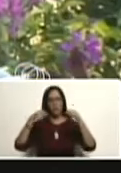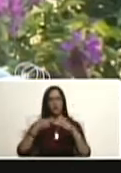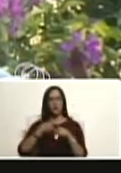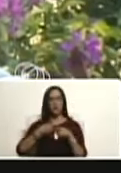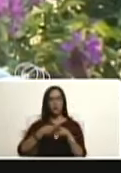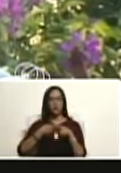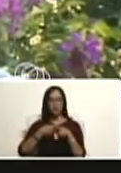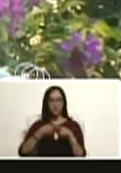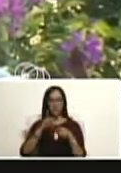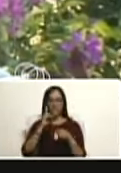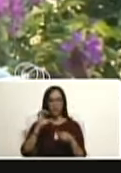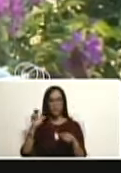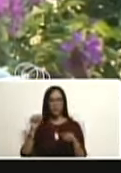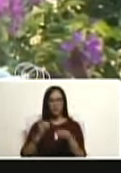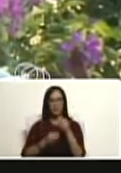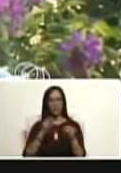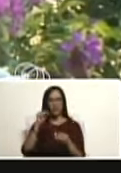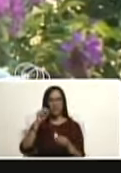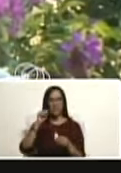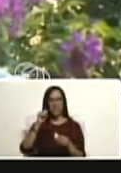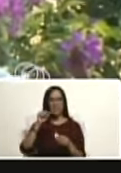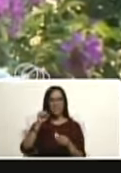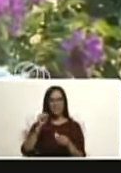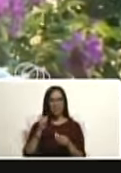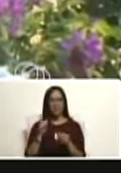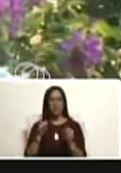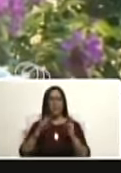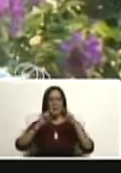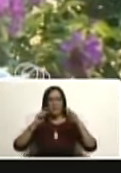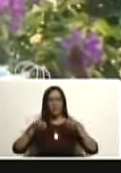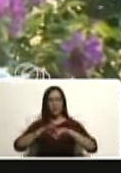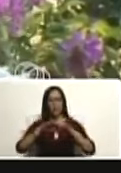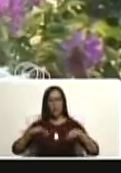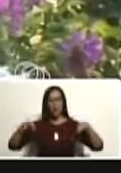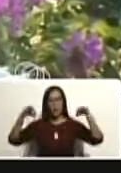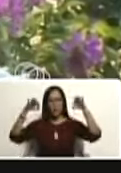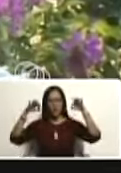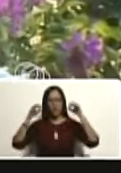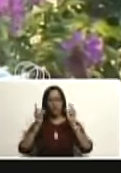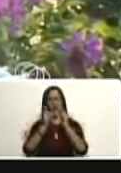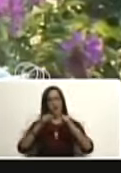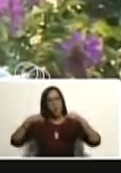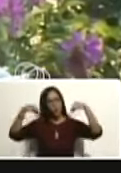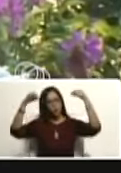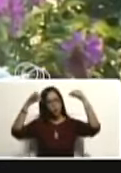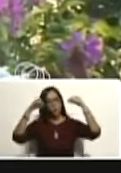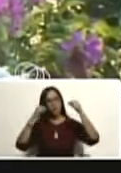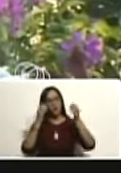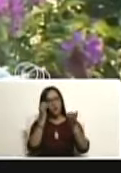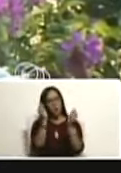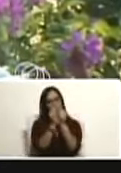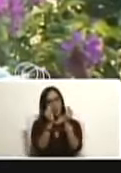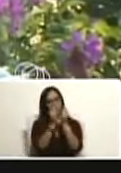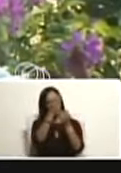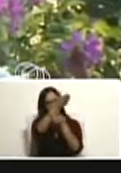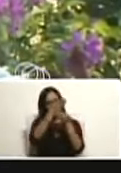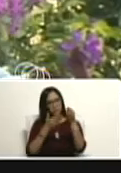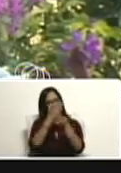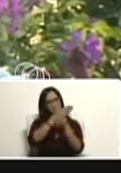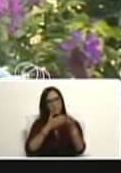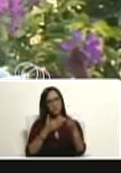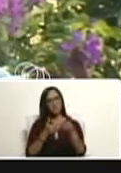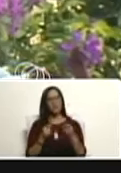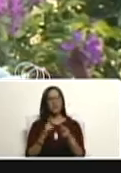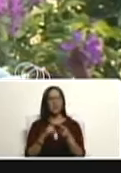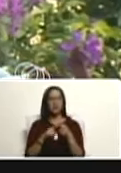por la NASA en la expedición a la Luna y se empleó para cortar rocas lunares. Y entonces el doctor